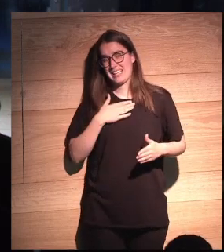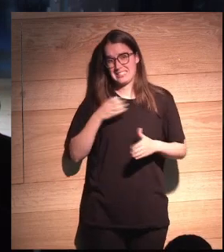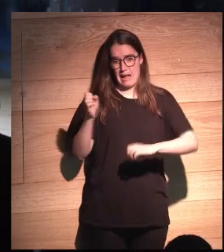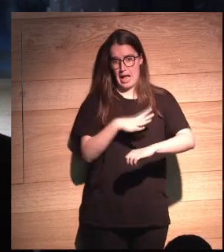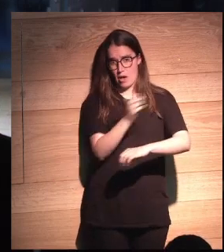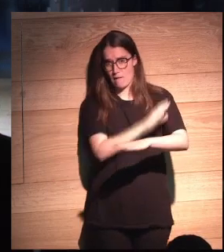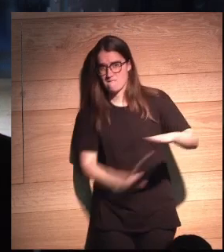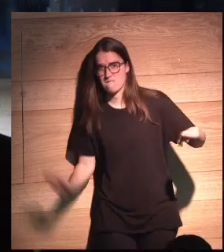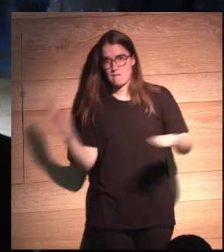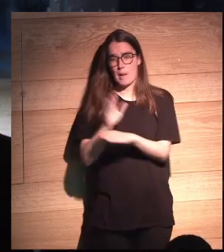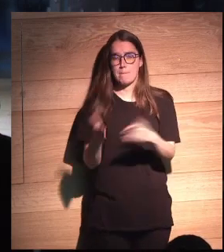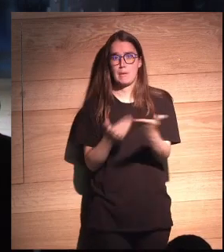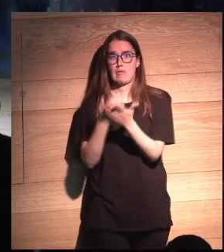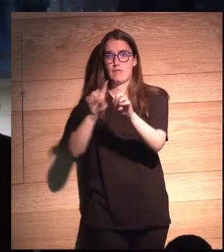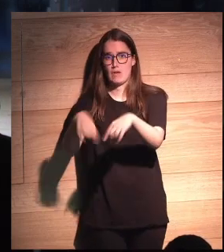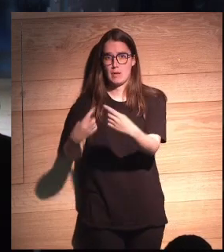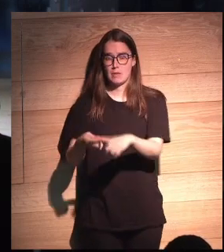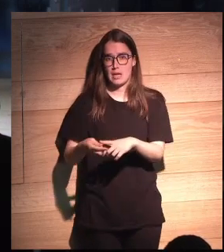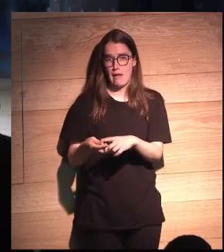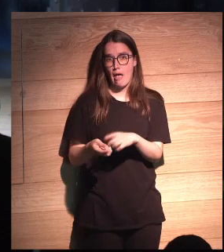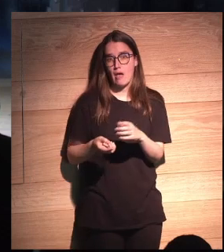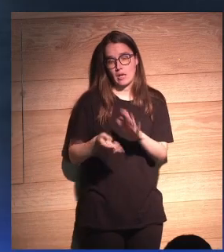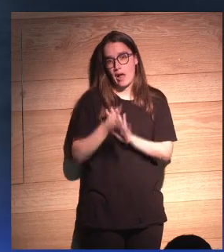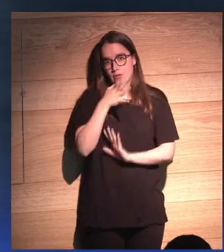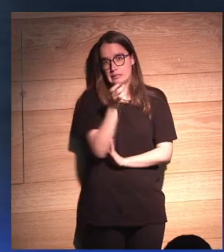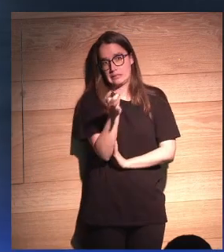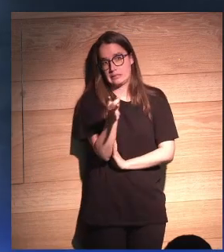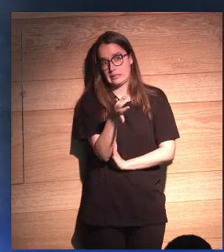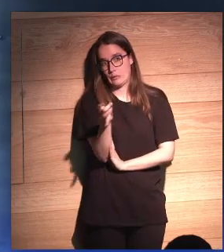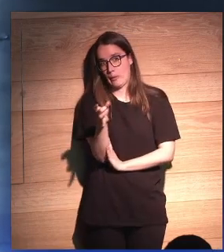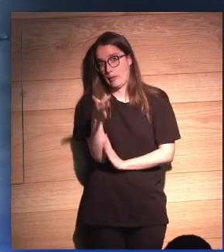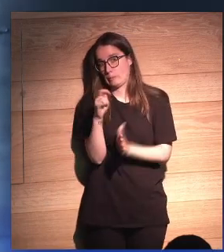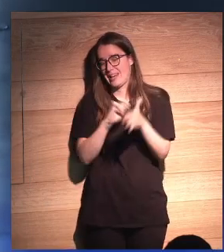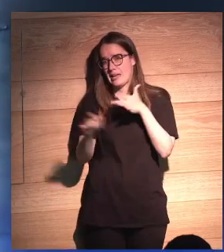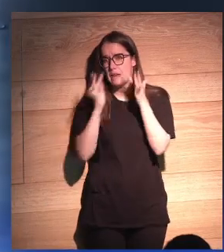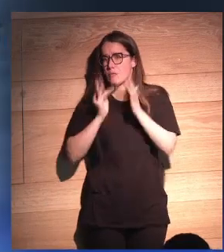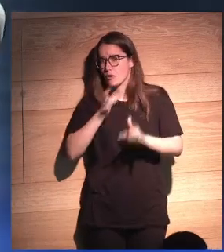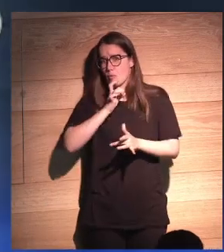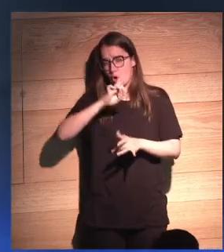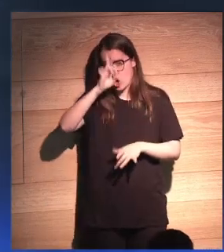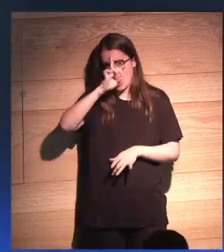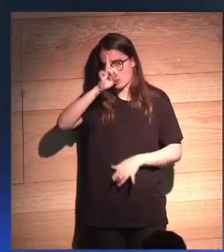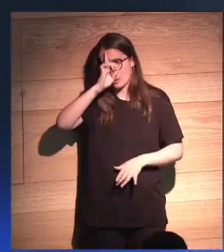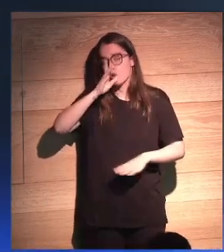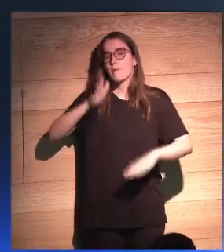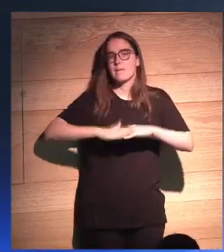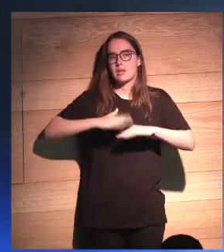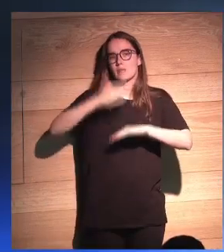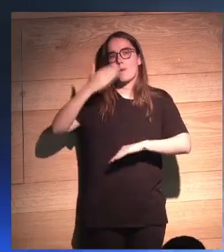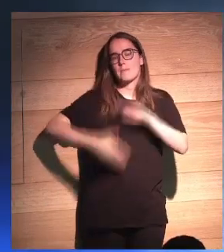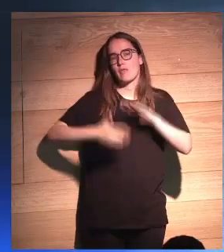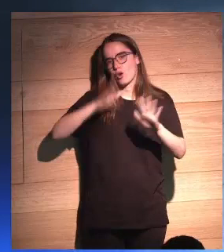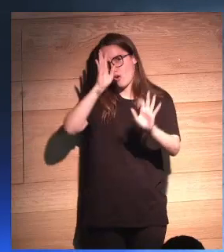mis ahorros y pedir a mi familia, generando una deuda que no sé muy bien cómo voy a pagar con ellos, pero por lo menos me dan plazos